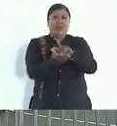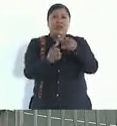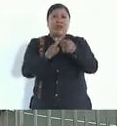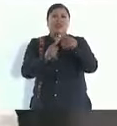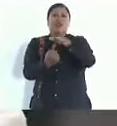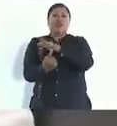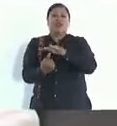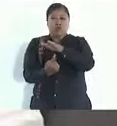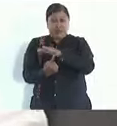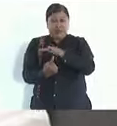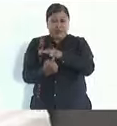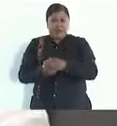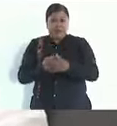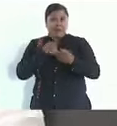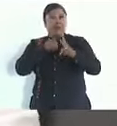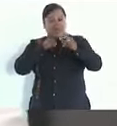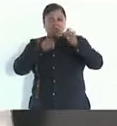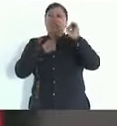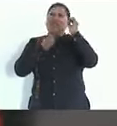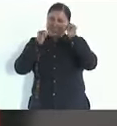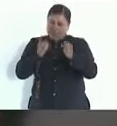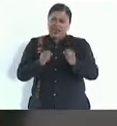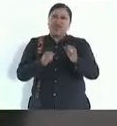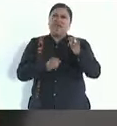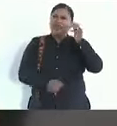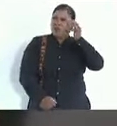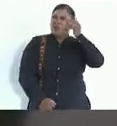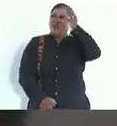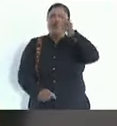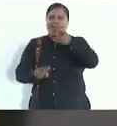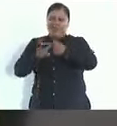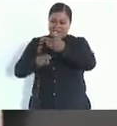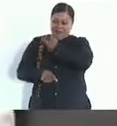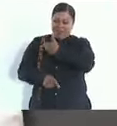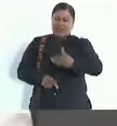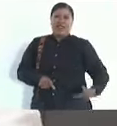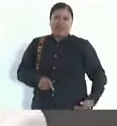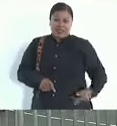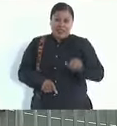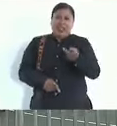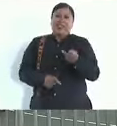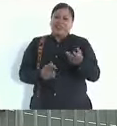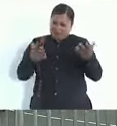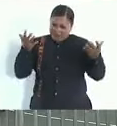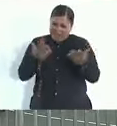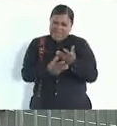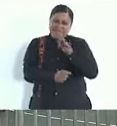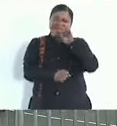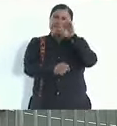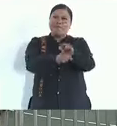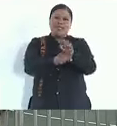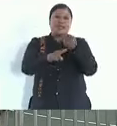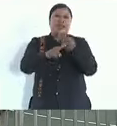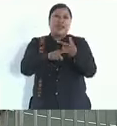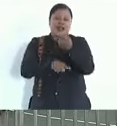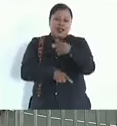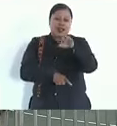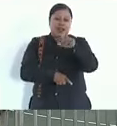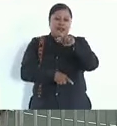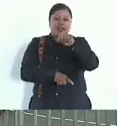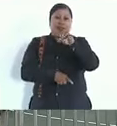comunidad, pero que llegaría el gobernante del país que le haría justicia a Guelatao y a